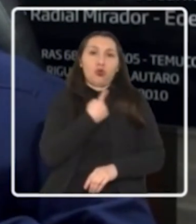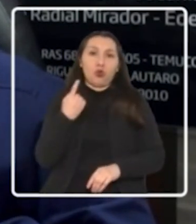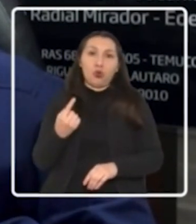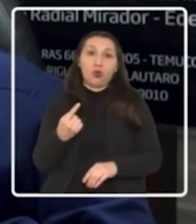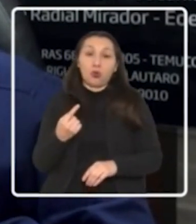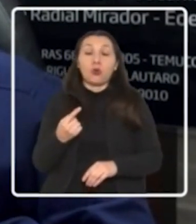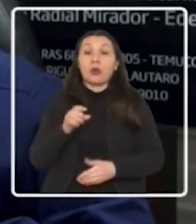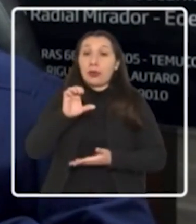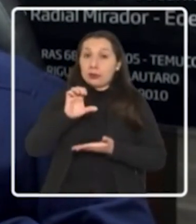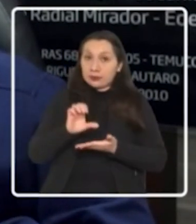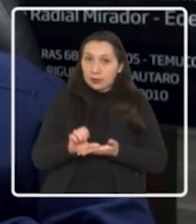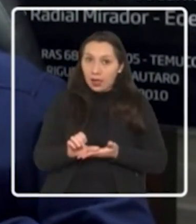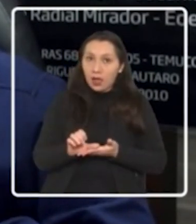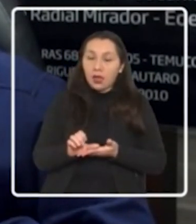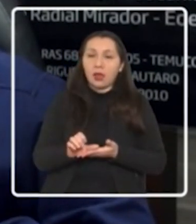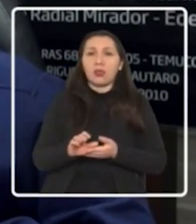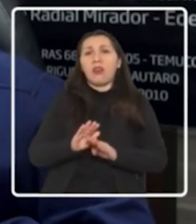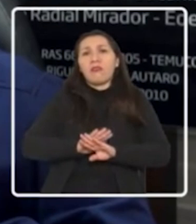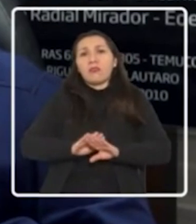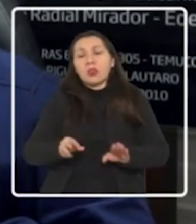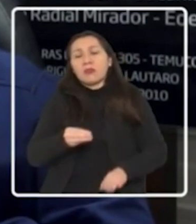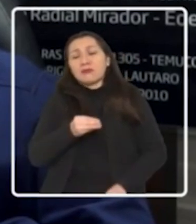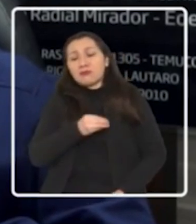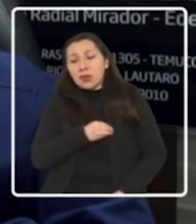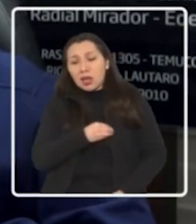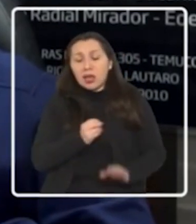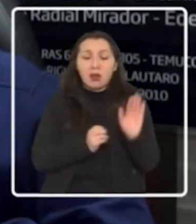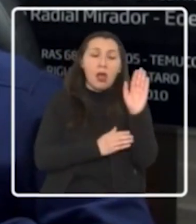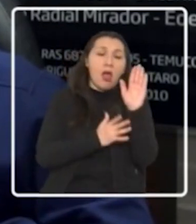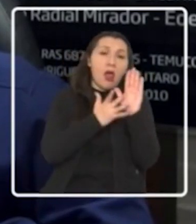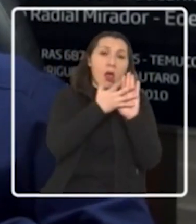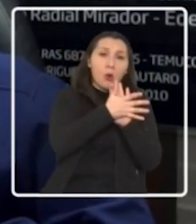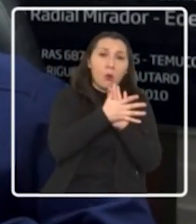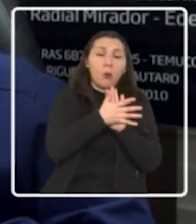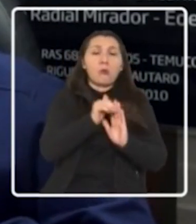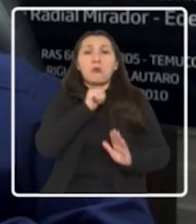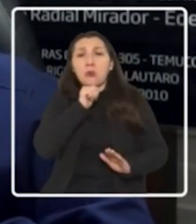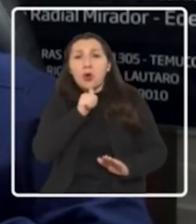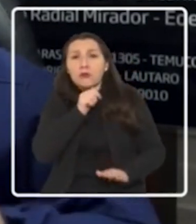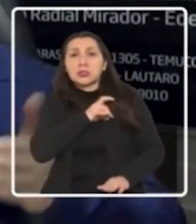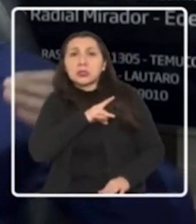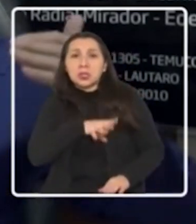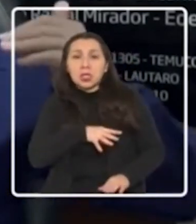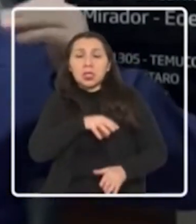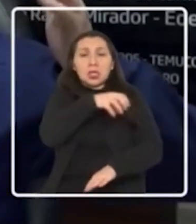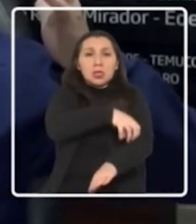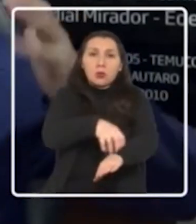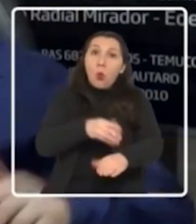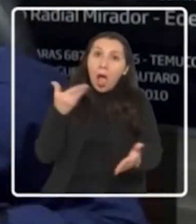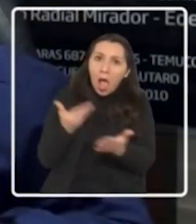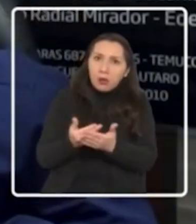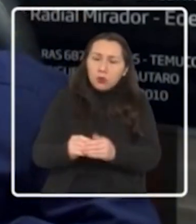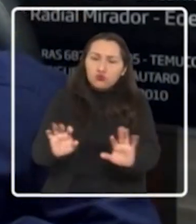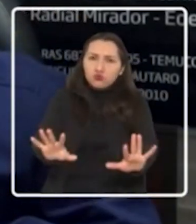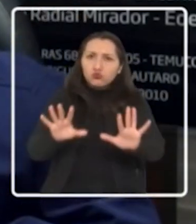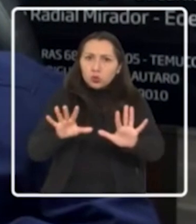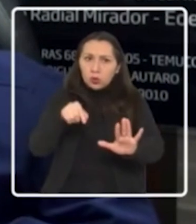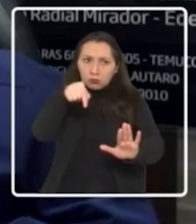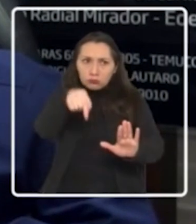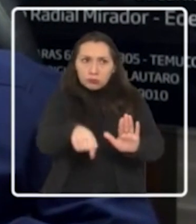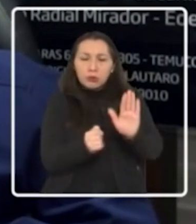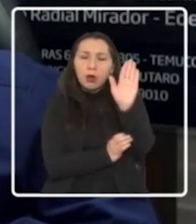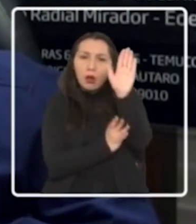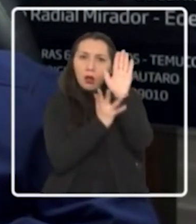actoras partiendo por el estado dejar de lamentarse por la araucanía o de las regiones más pobres de chile y decir aprovechemos el tremendo potencial que tiene esta